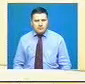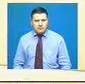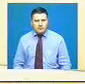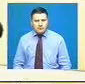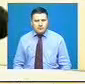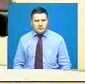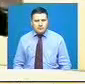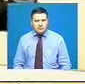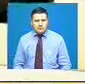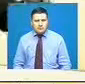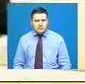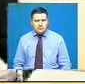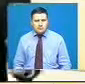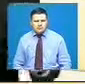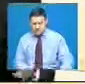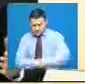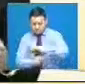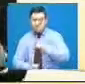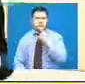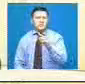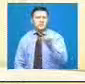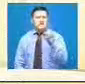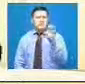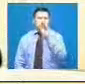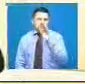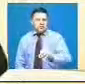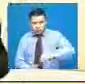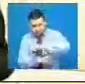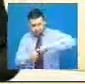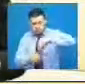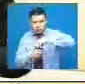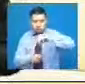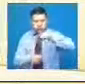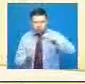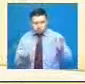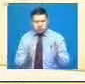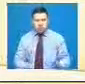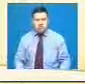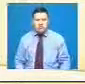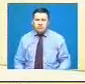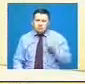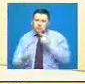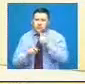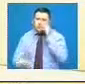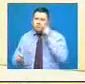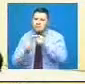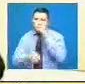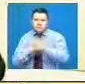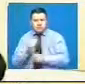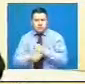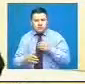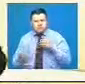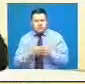El déficit de la cuenta corriente que usted mencionó de 7% del Producto Interno Bruto en el primer trimestre, para el fin de año va a terminar, según